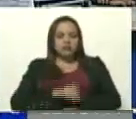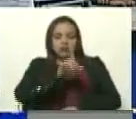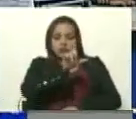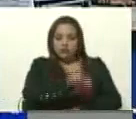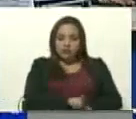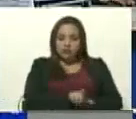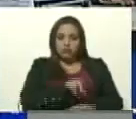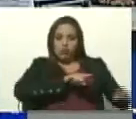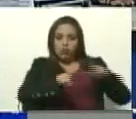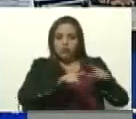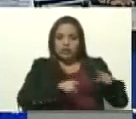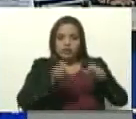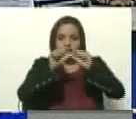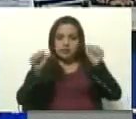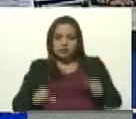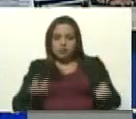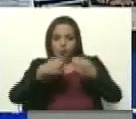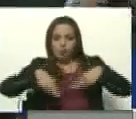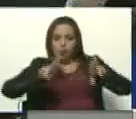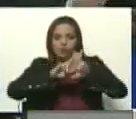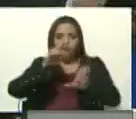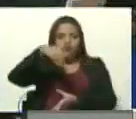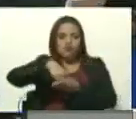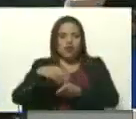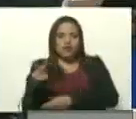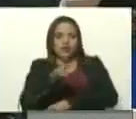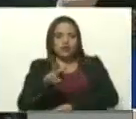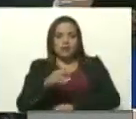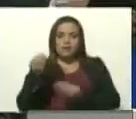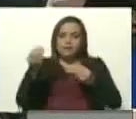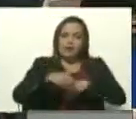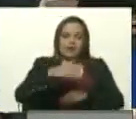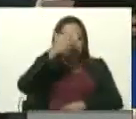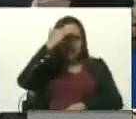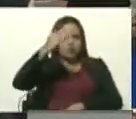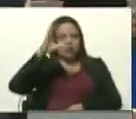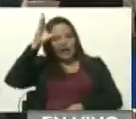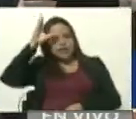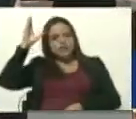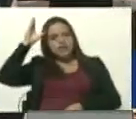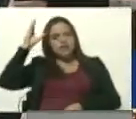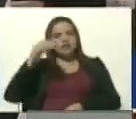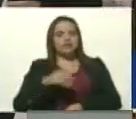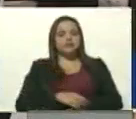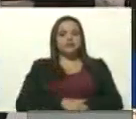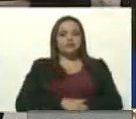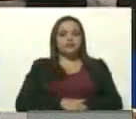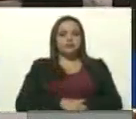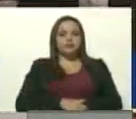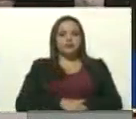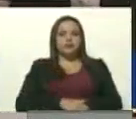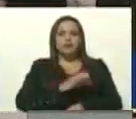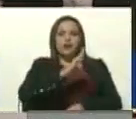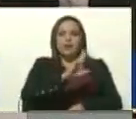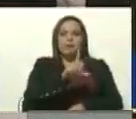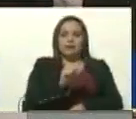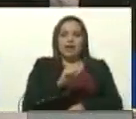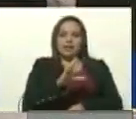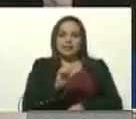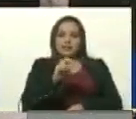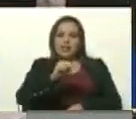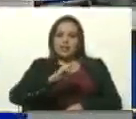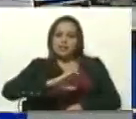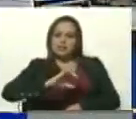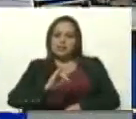de Naciones Unidas en Venezuela, un saludo al canciller, al Félix Plasencia también, que nos acompaña,